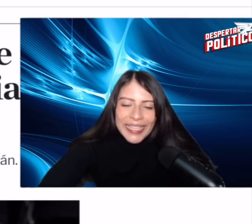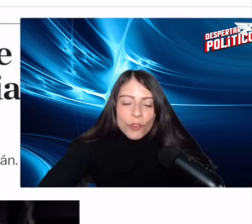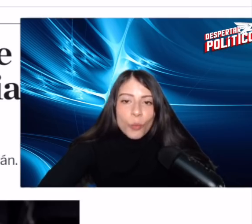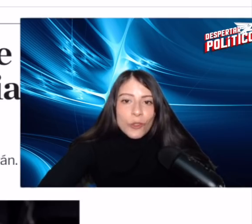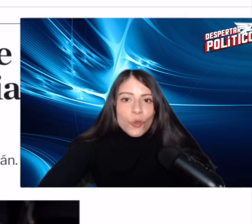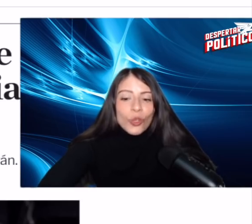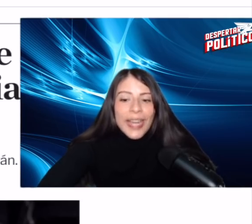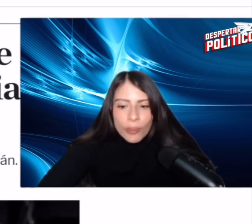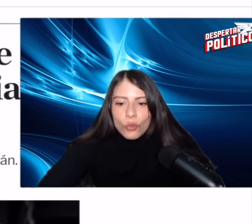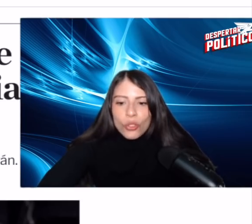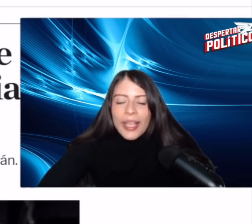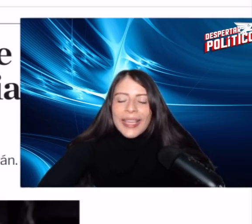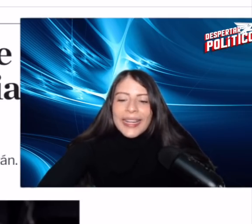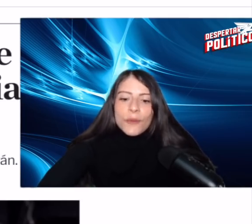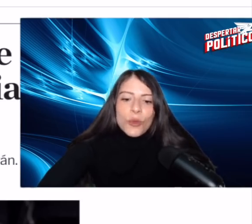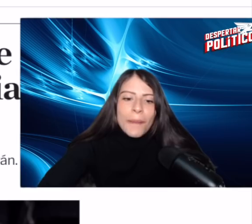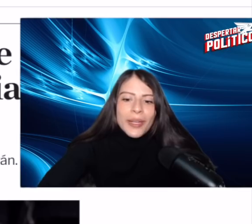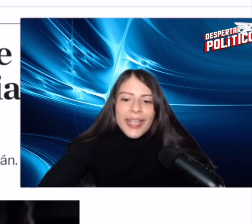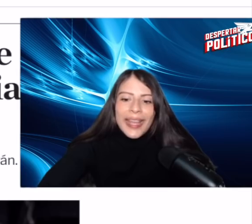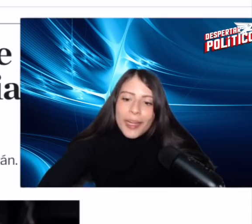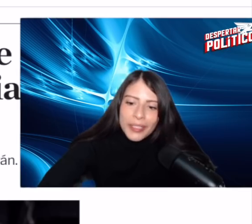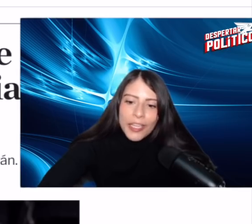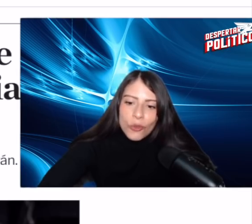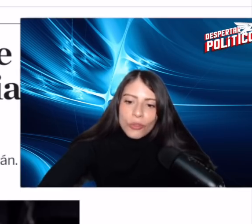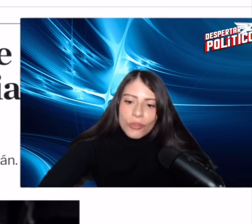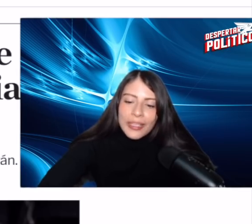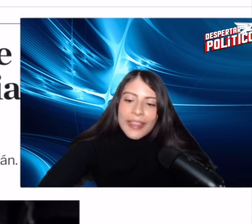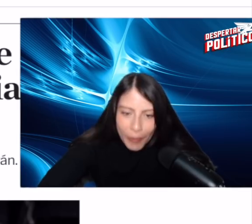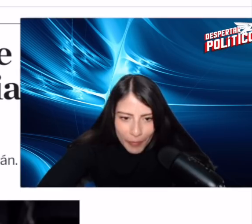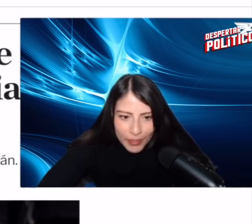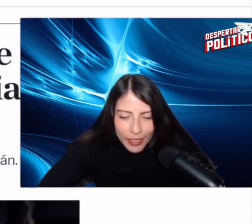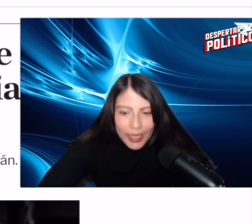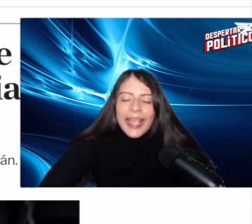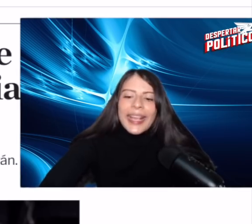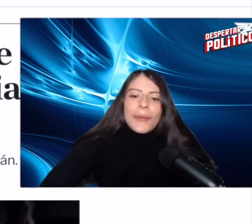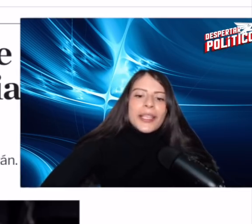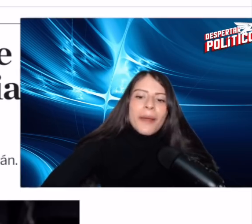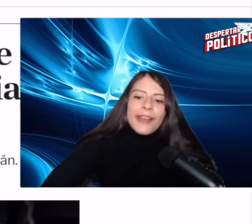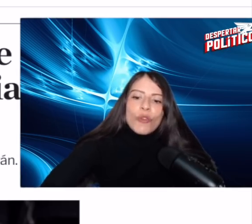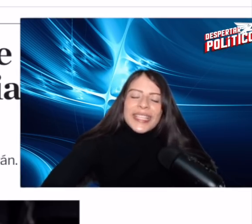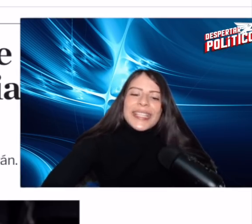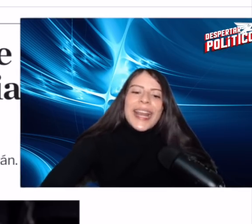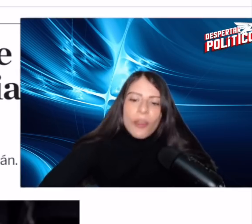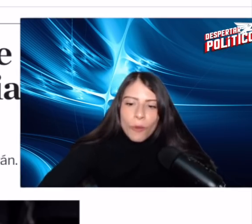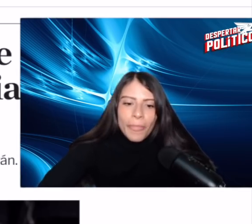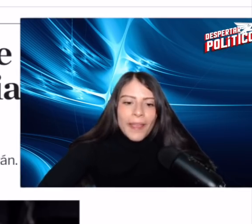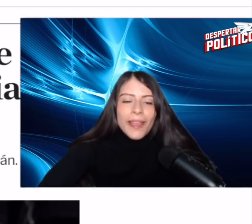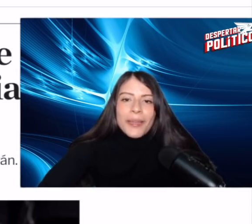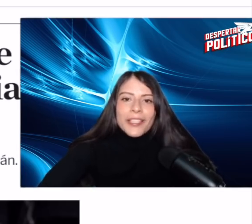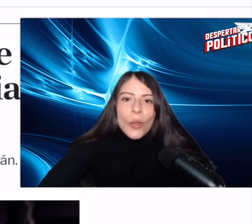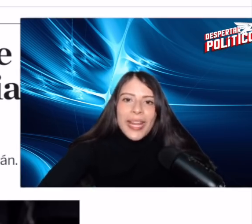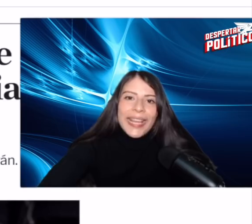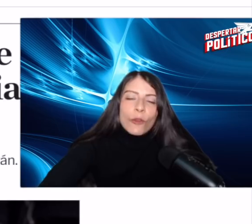en la casa y los supuestos contratos que recibió una empresa a través de ellos y de Pemex. Cabeza de Vaca fue señalado